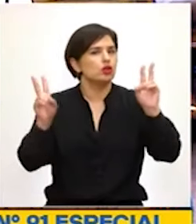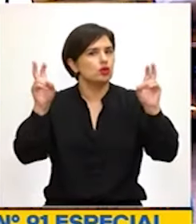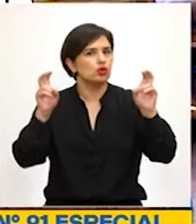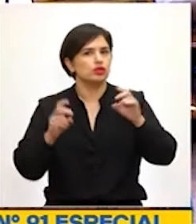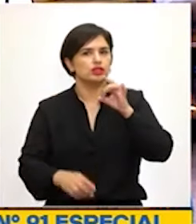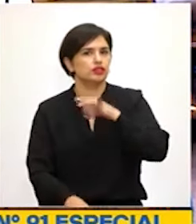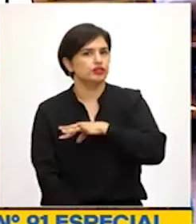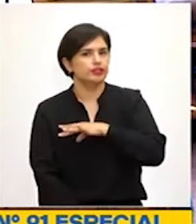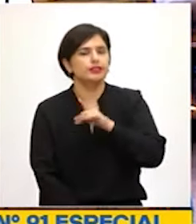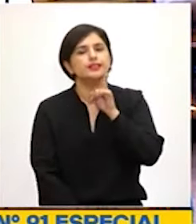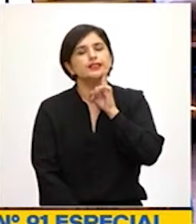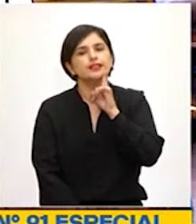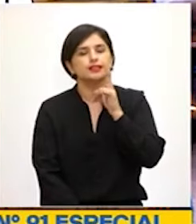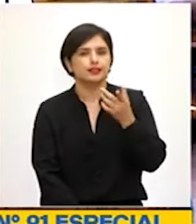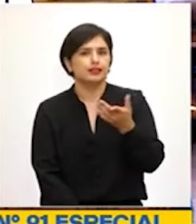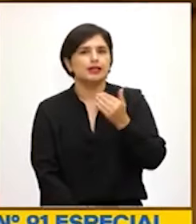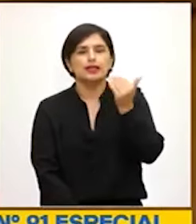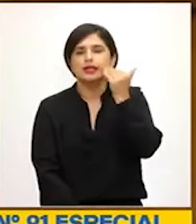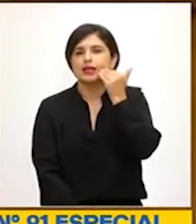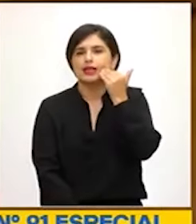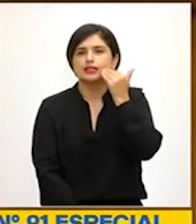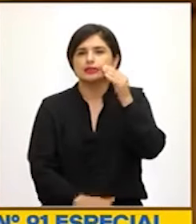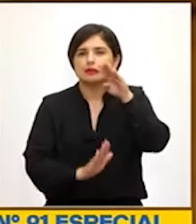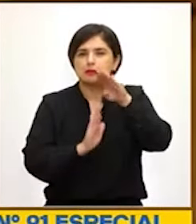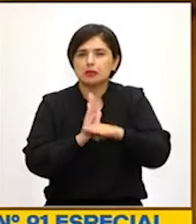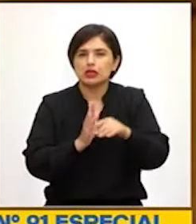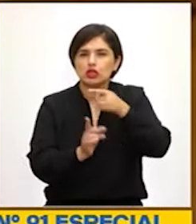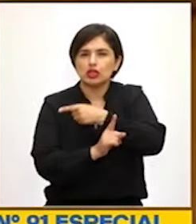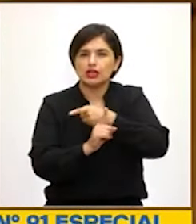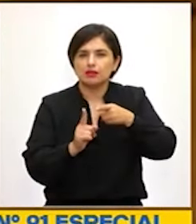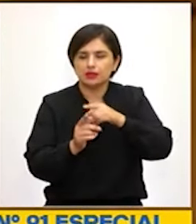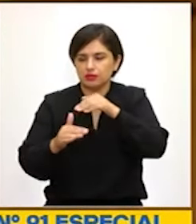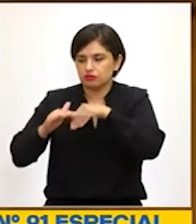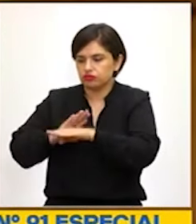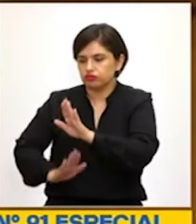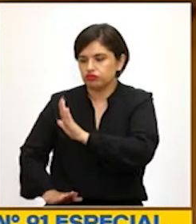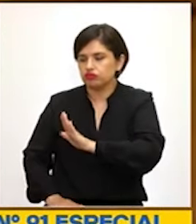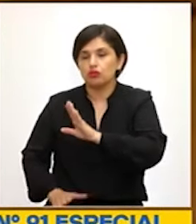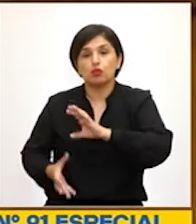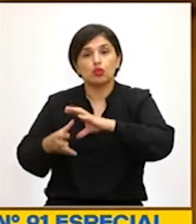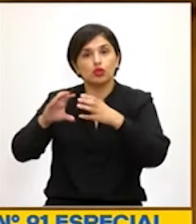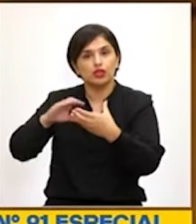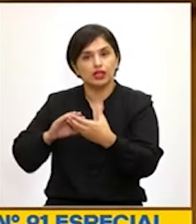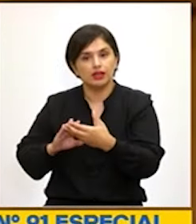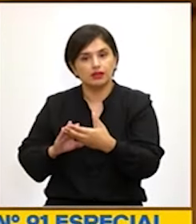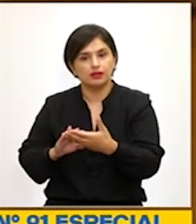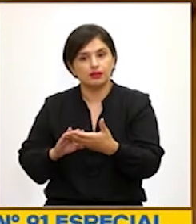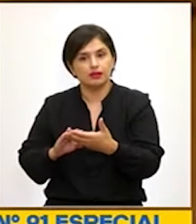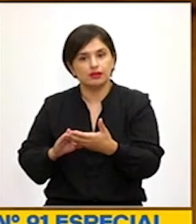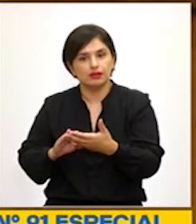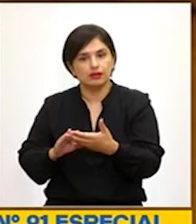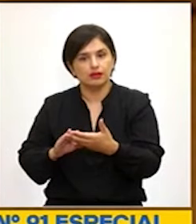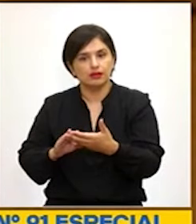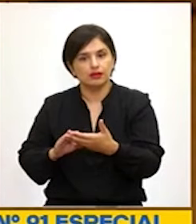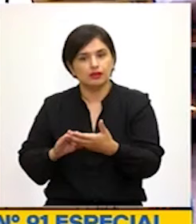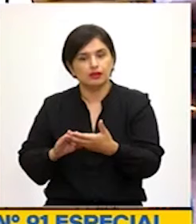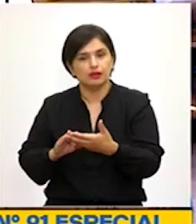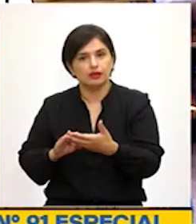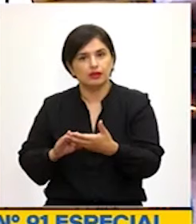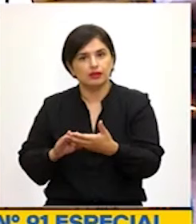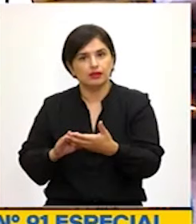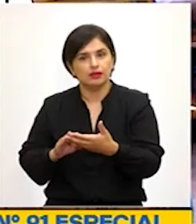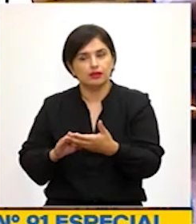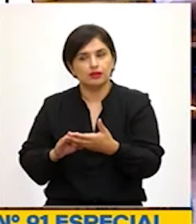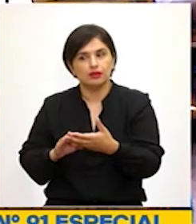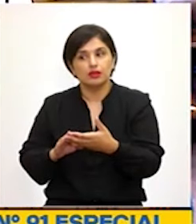chile tiene prácticamente casi poco menos de la mitad de las reservas mundiales de este recurso que generan recursos